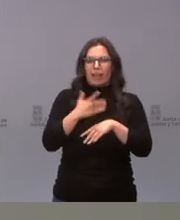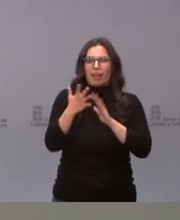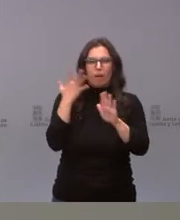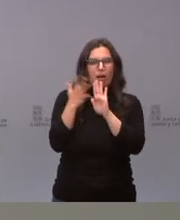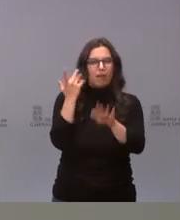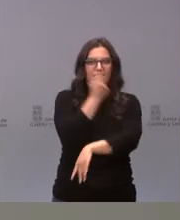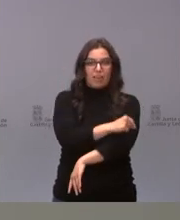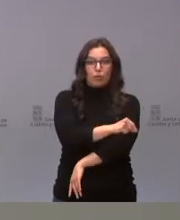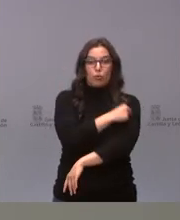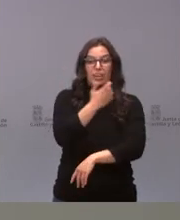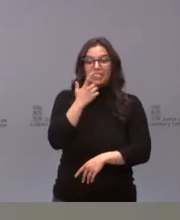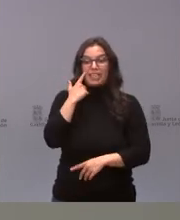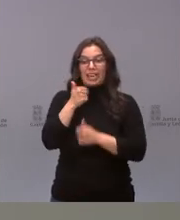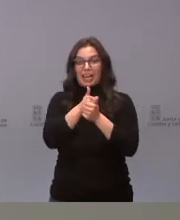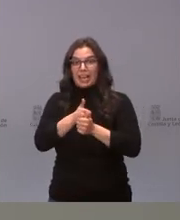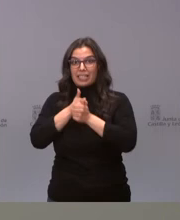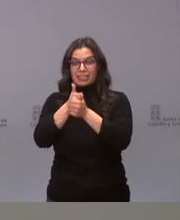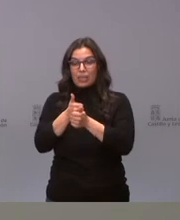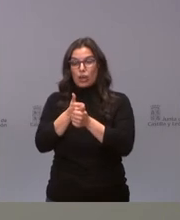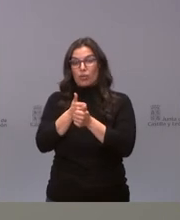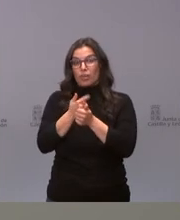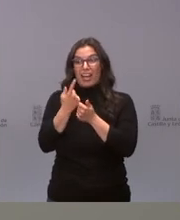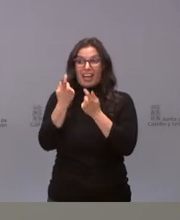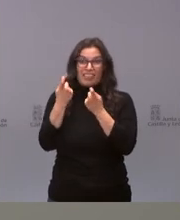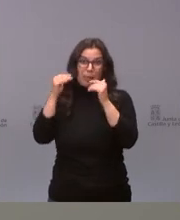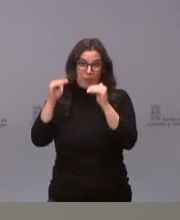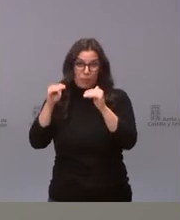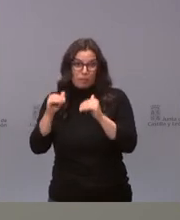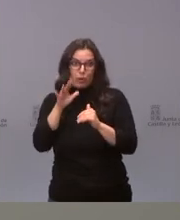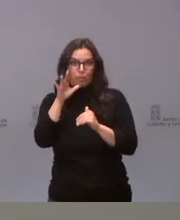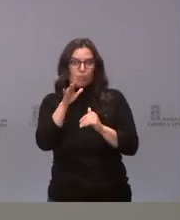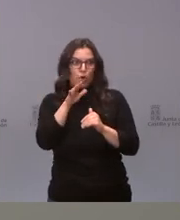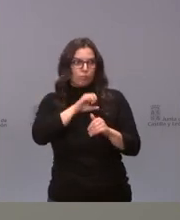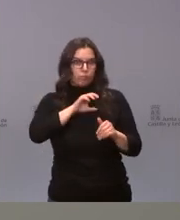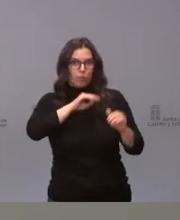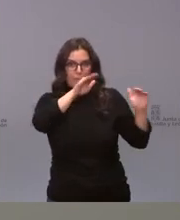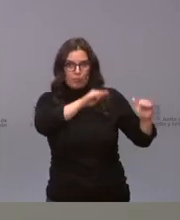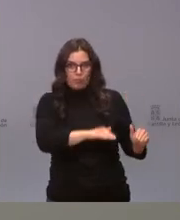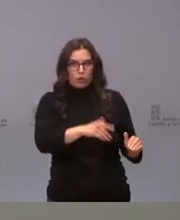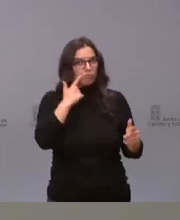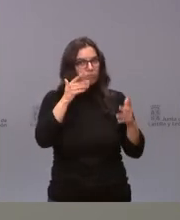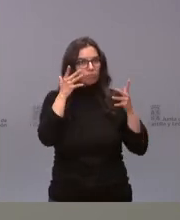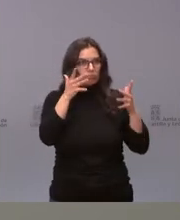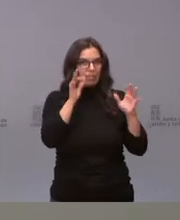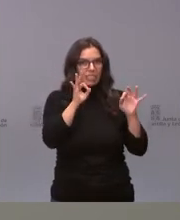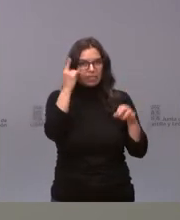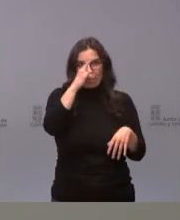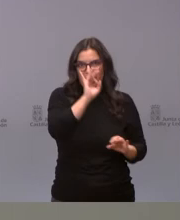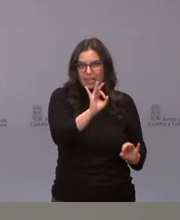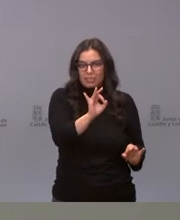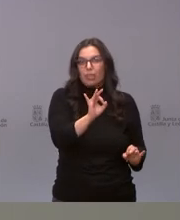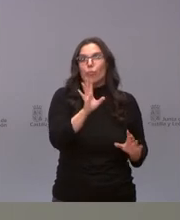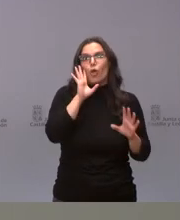tanto, si el rastreo no es tan necesario porque la incidencia sí nos lo aconseja, y en Salamanca es así, pues evidentemente a